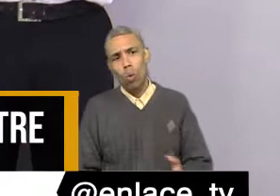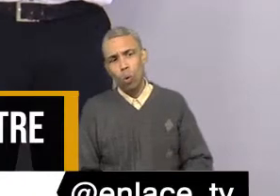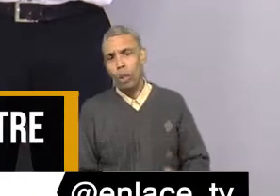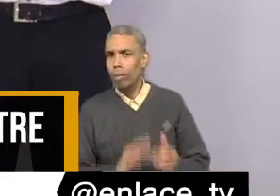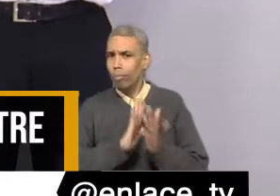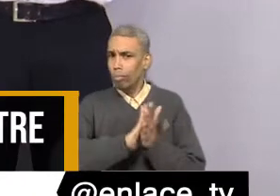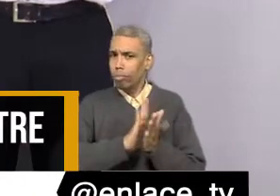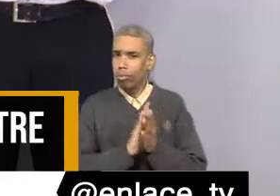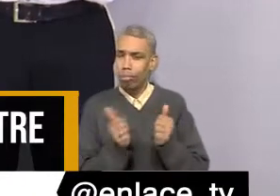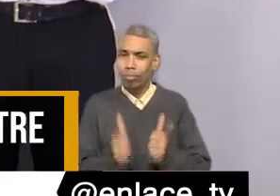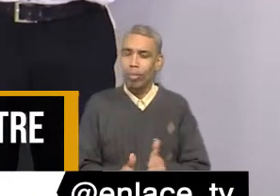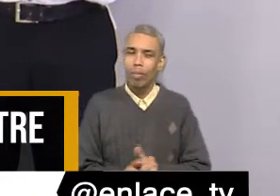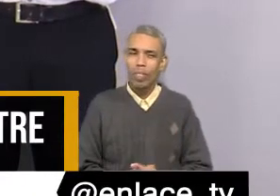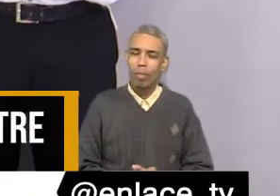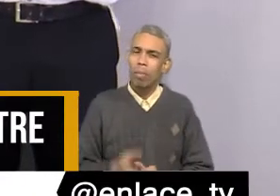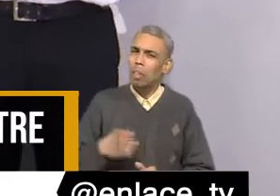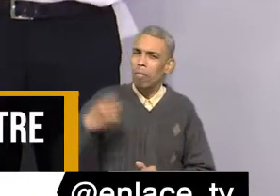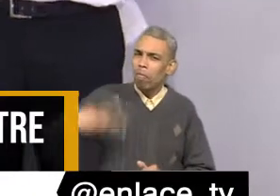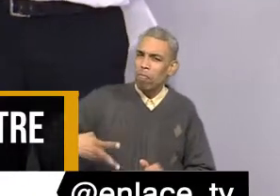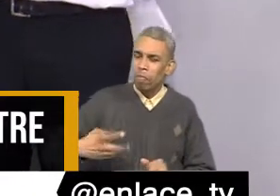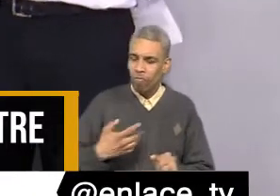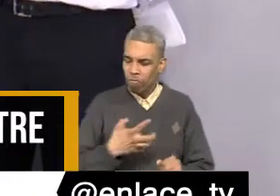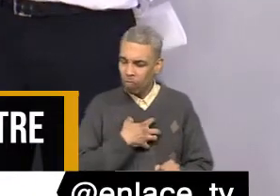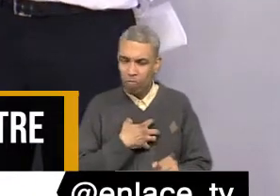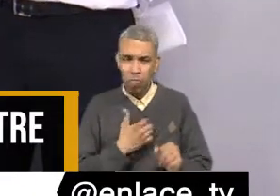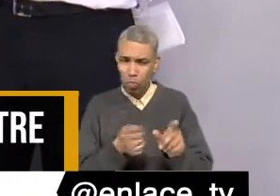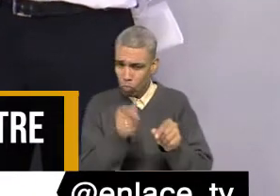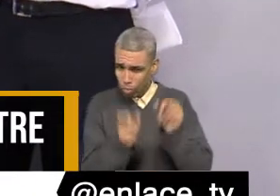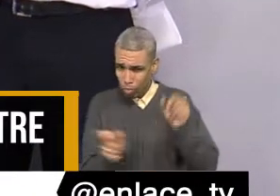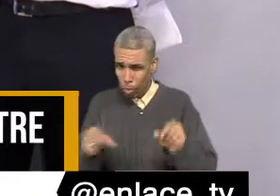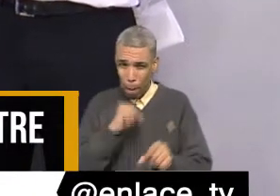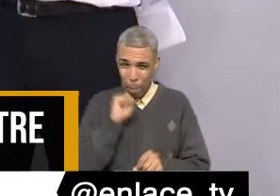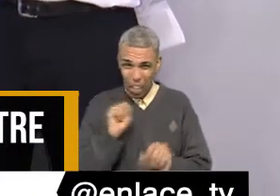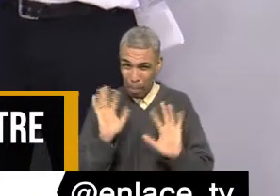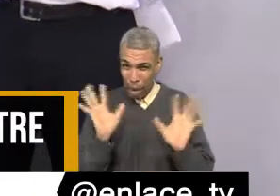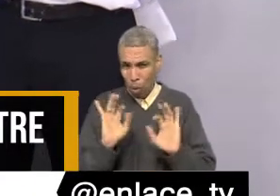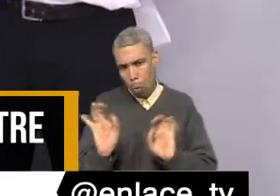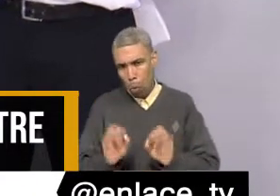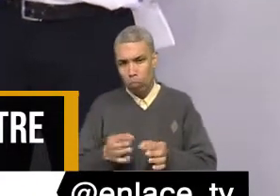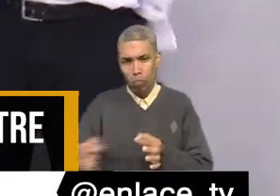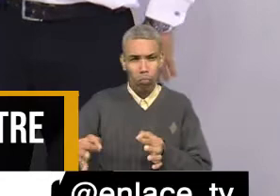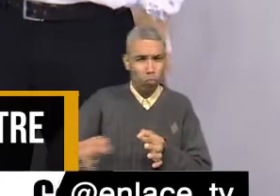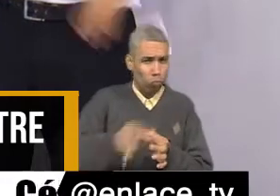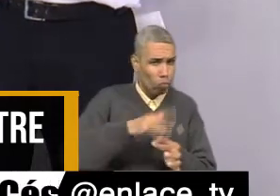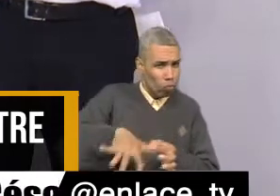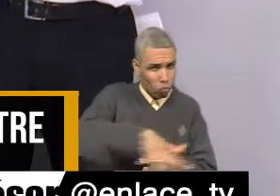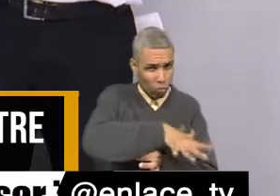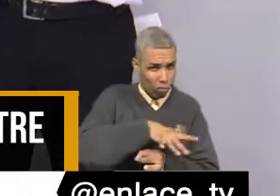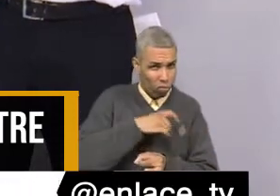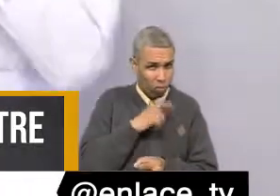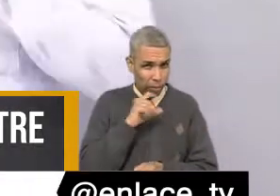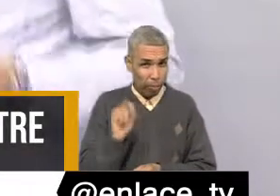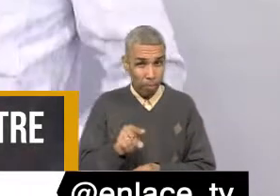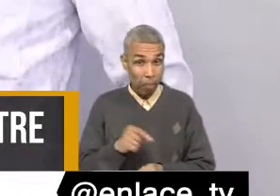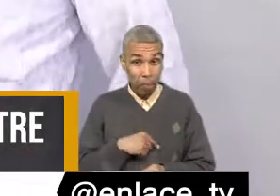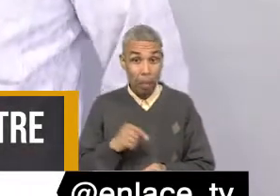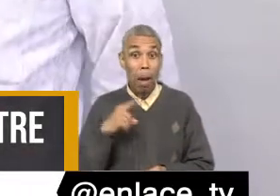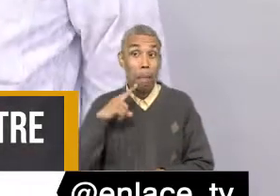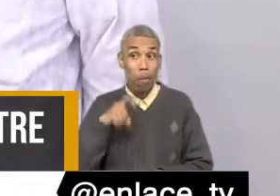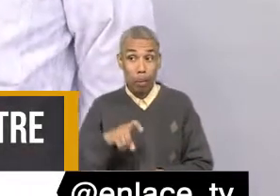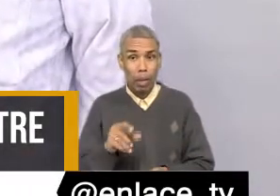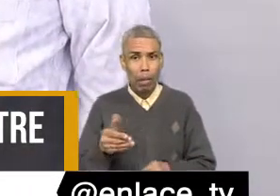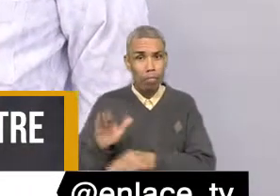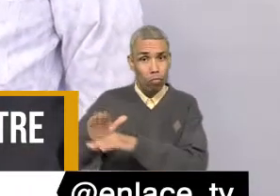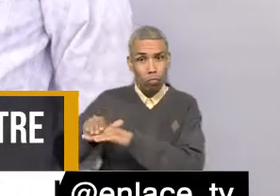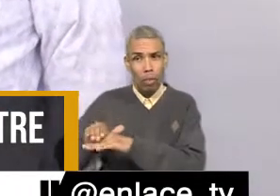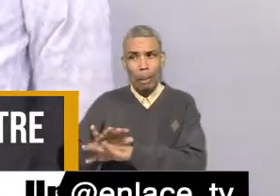¿esta segunda válida contó con participantes de la región o solo de Barranca Bermeja? Digamos, habíamos invitado a Bucaramanga, ¿sí? Pero por el cierre